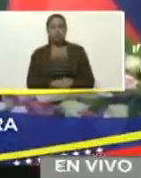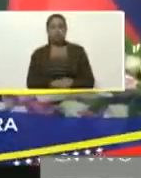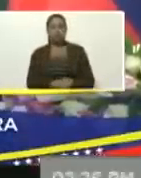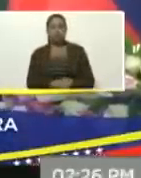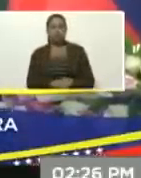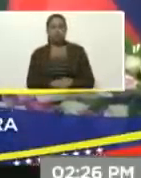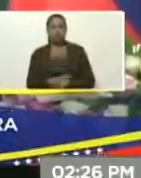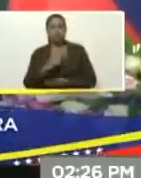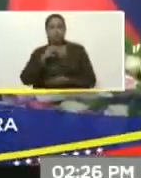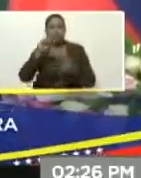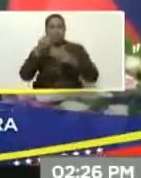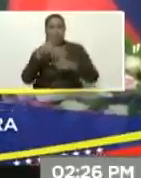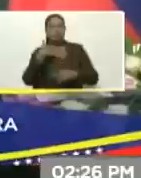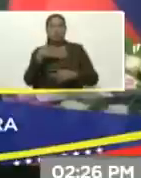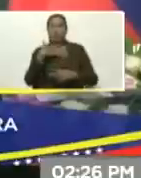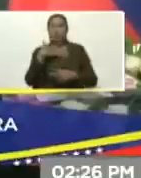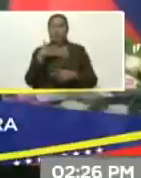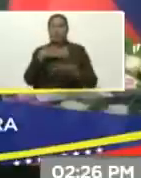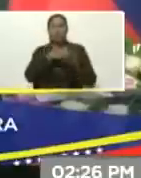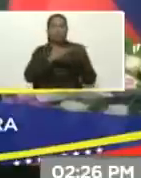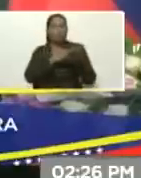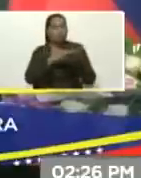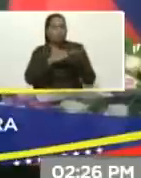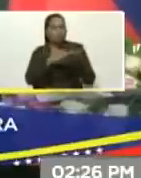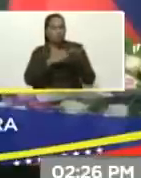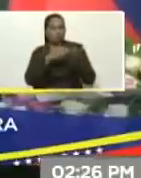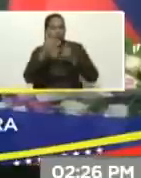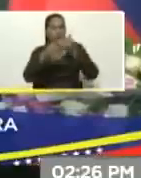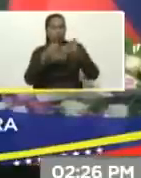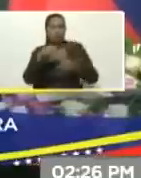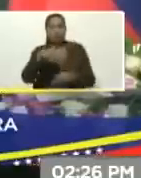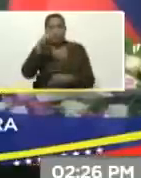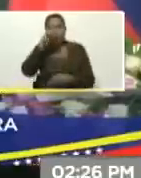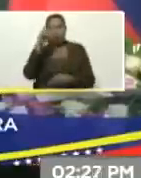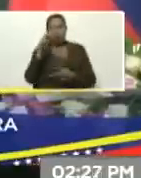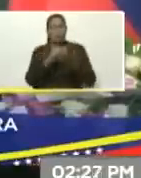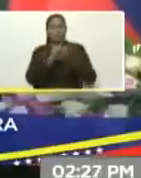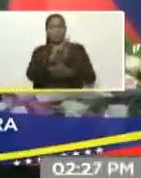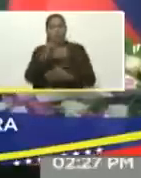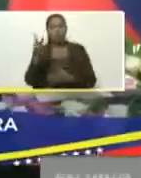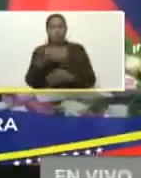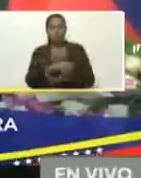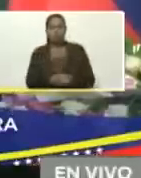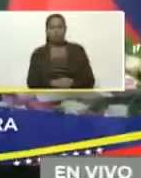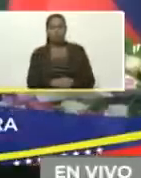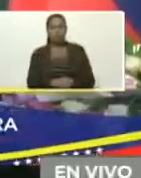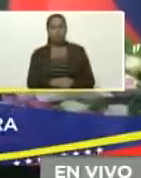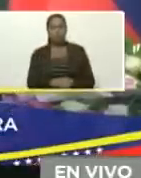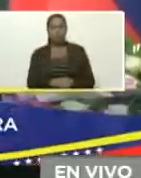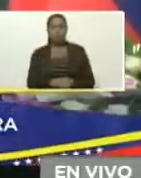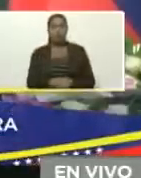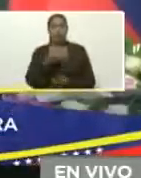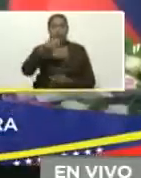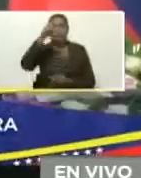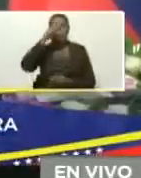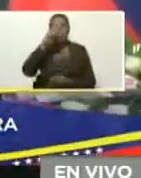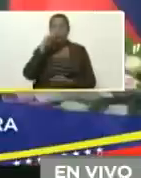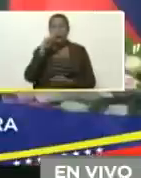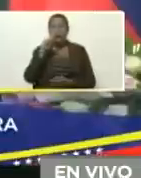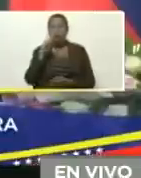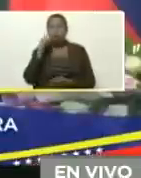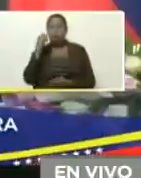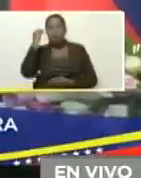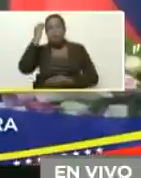a los primeros síntomas de recuperación. Este año 2022 es un año donde se prevé un